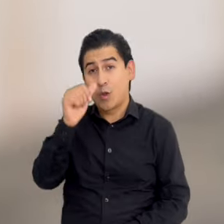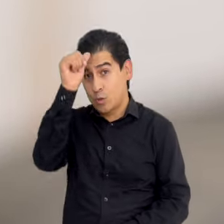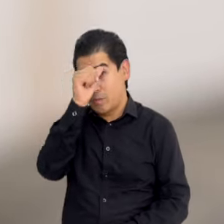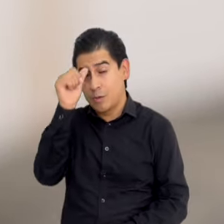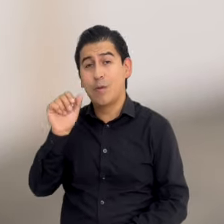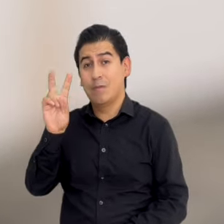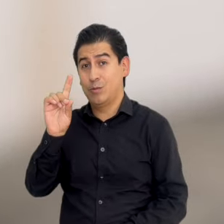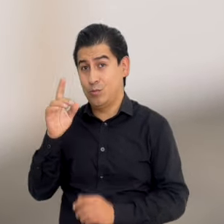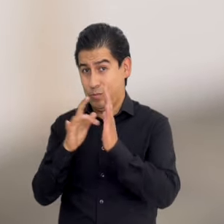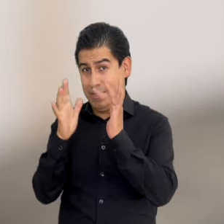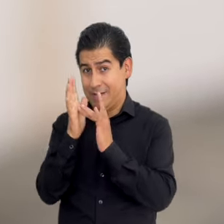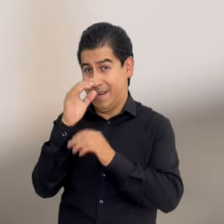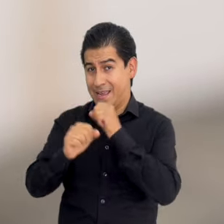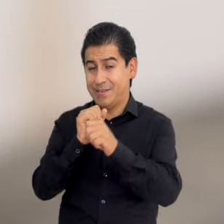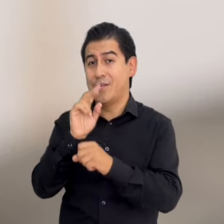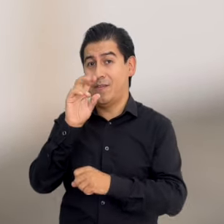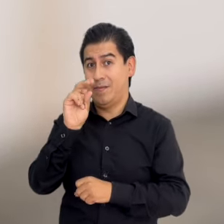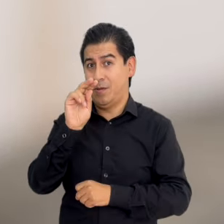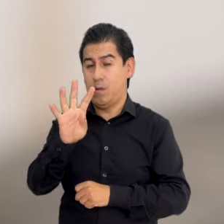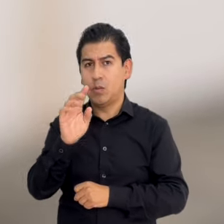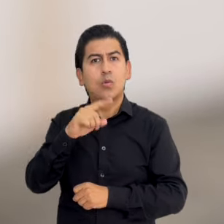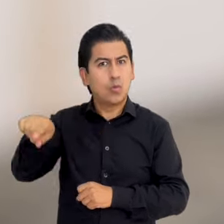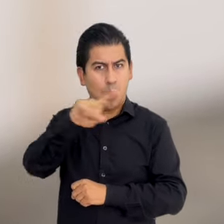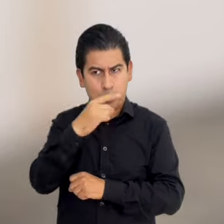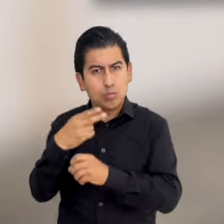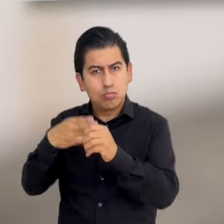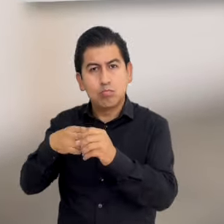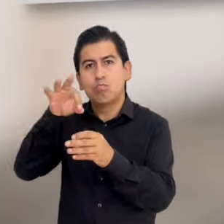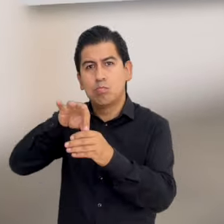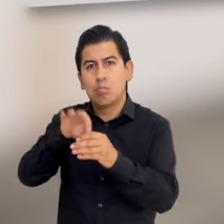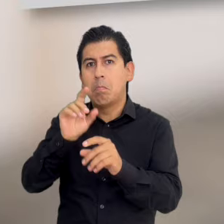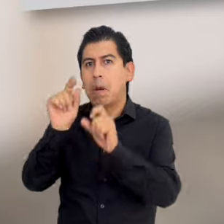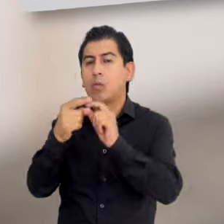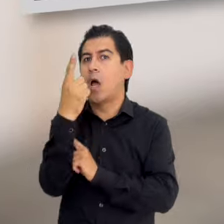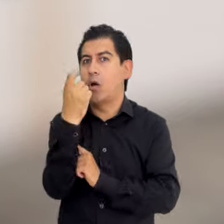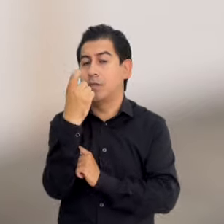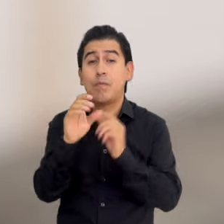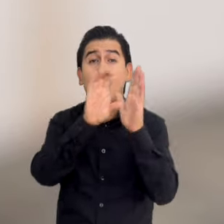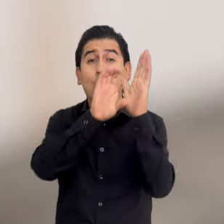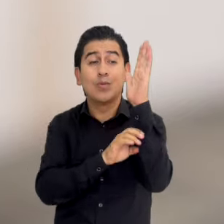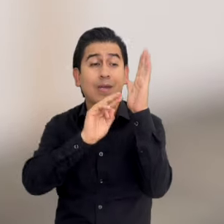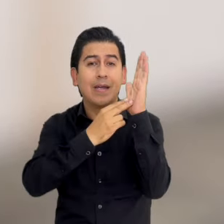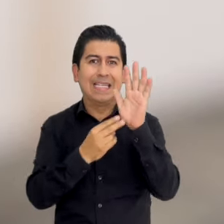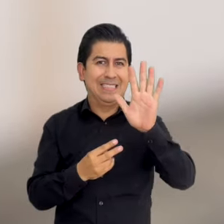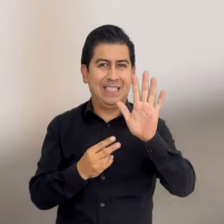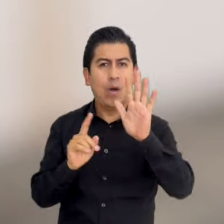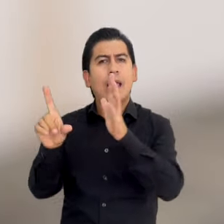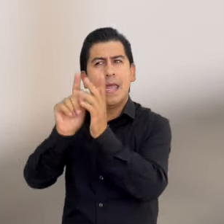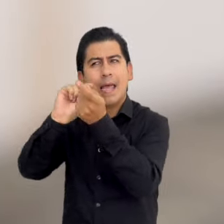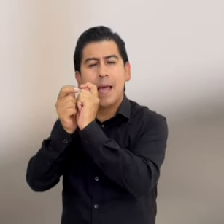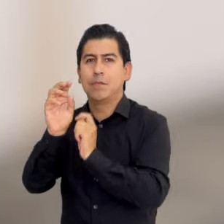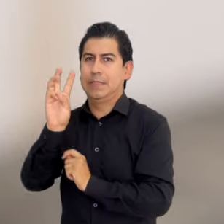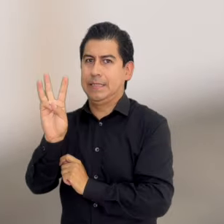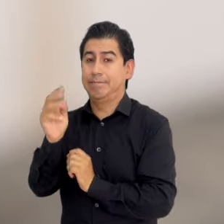El próximo domingo, 21 de abril del 2024, debemos pronunciarnos sobre 11 preguntas, 5 del referéndum y 6 de